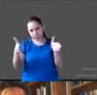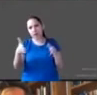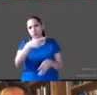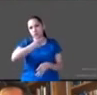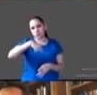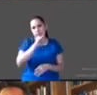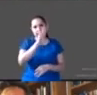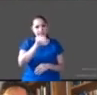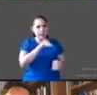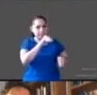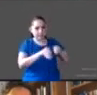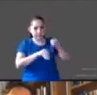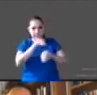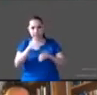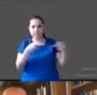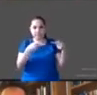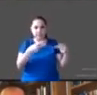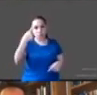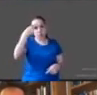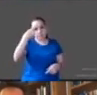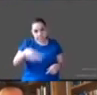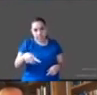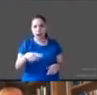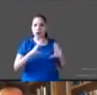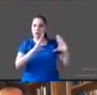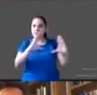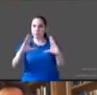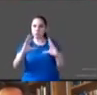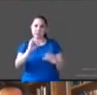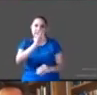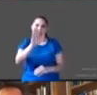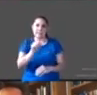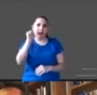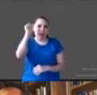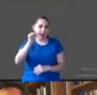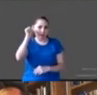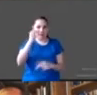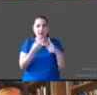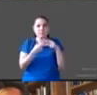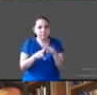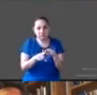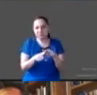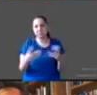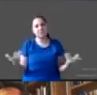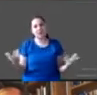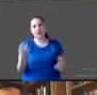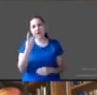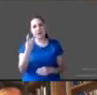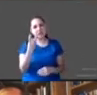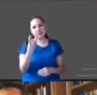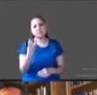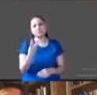comenzar ambas instituciones juntos en el mes de abril, que no pudo comenzar, y cambiamos la perspectiva por estos dos